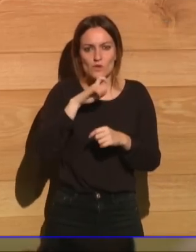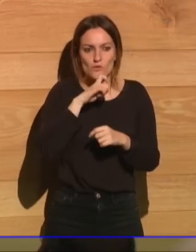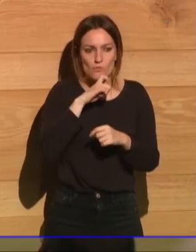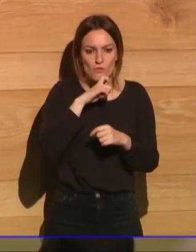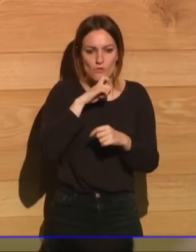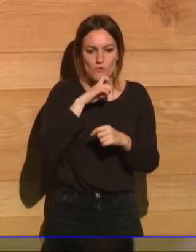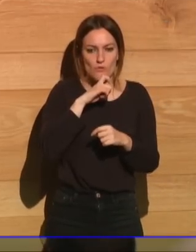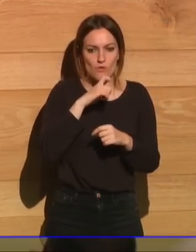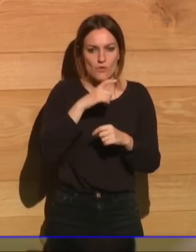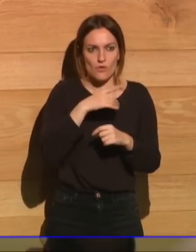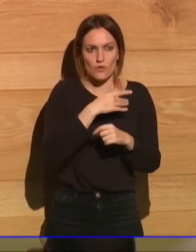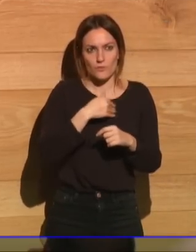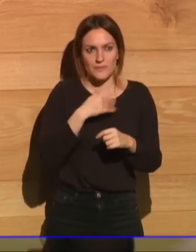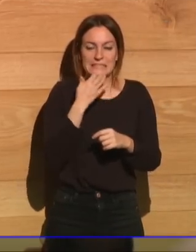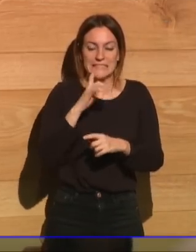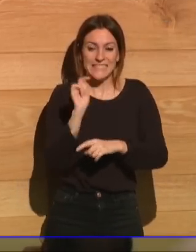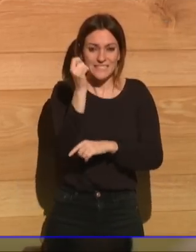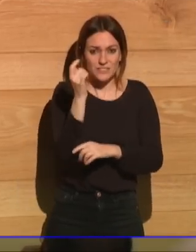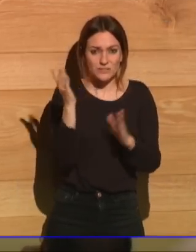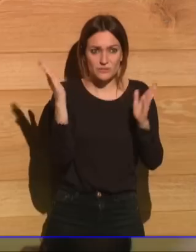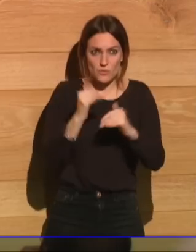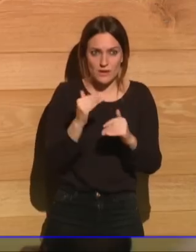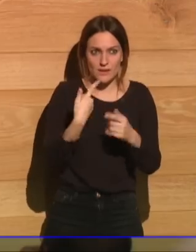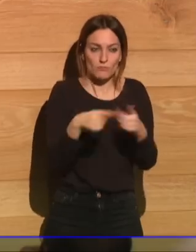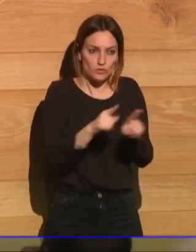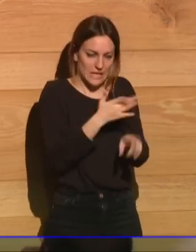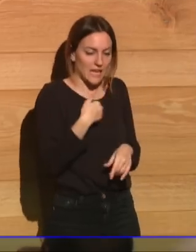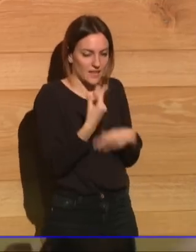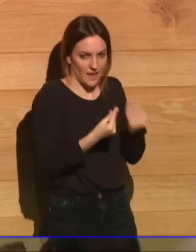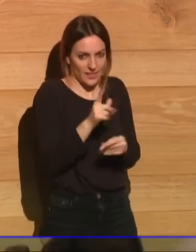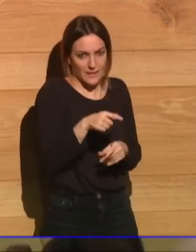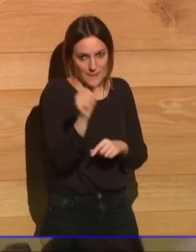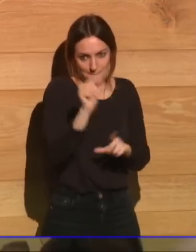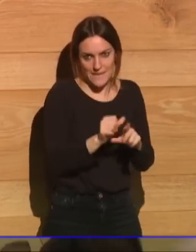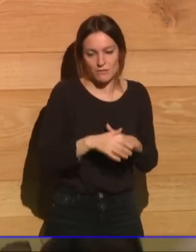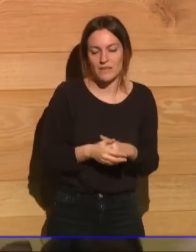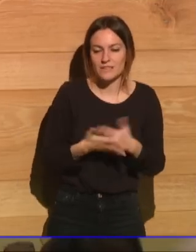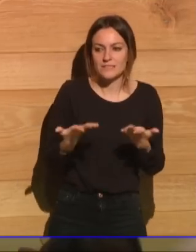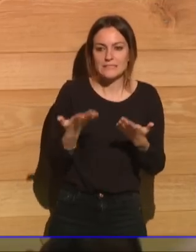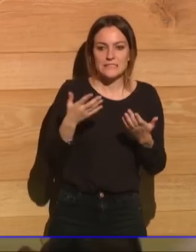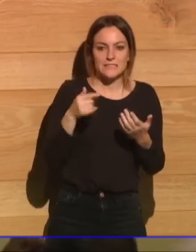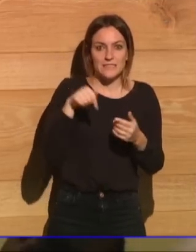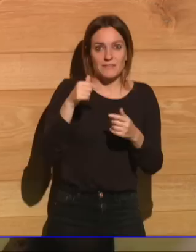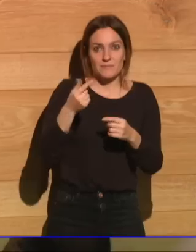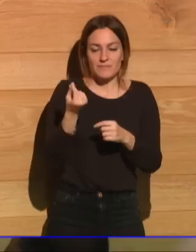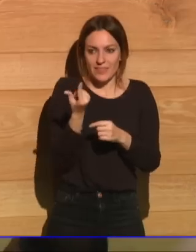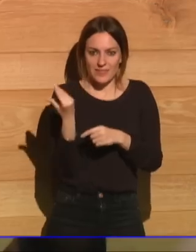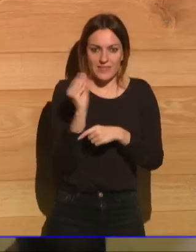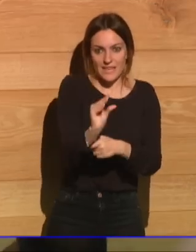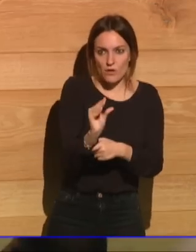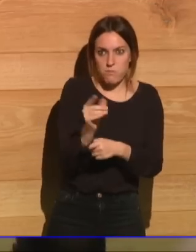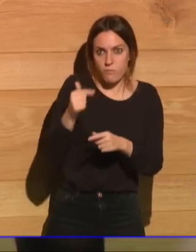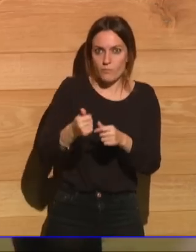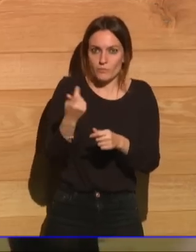de eso, de que no ha tenido un éxito con esta idea Quería hacer un brillante, musical con la película esta también. ¿Cómo consigue más financiación? O sea, ¿por